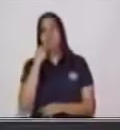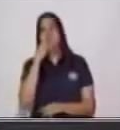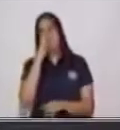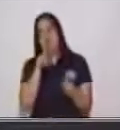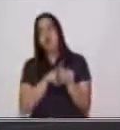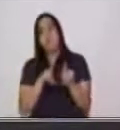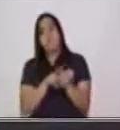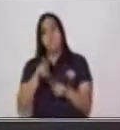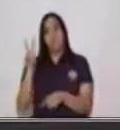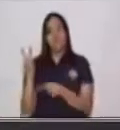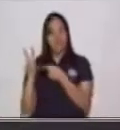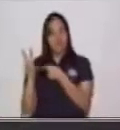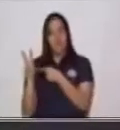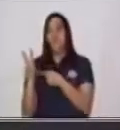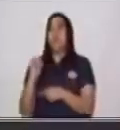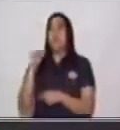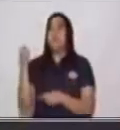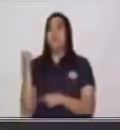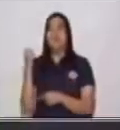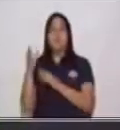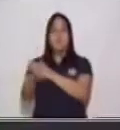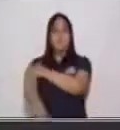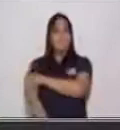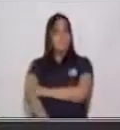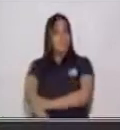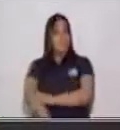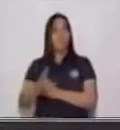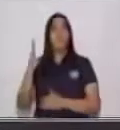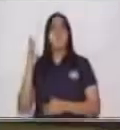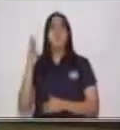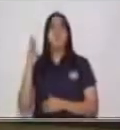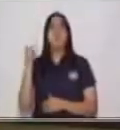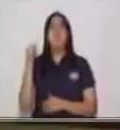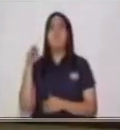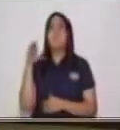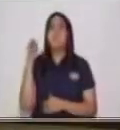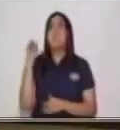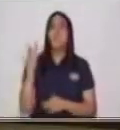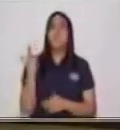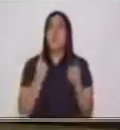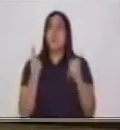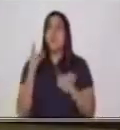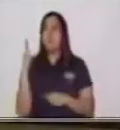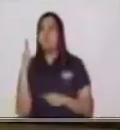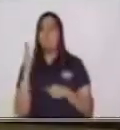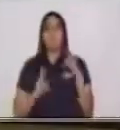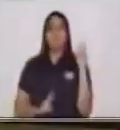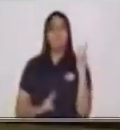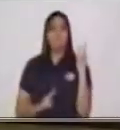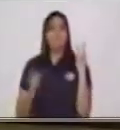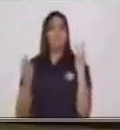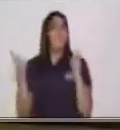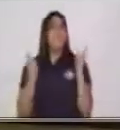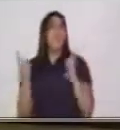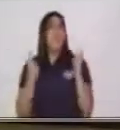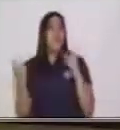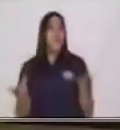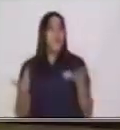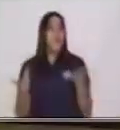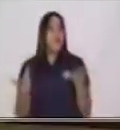con una V. Brazo, ¿con cuál crees que va? Recuerda que es una combinación y